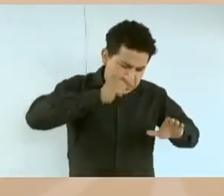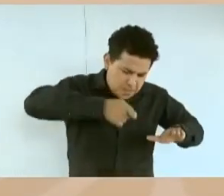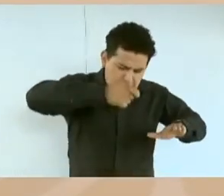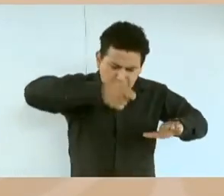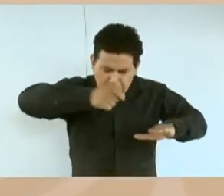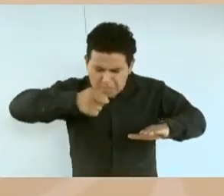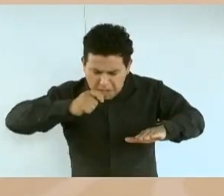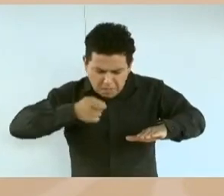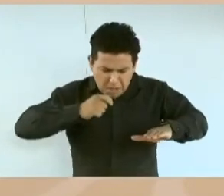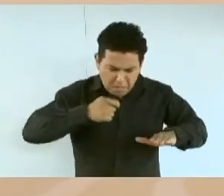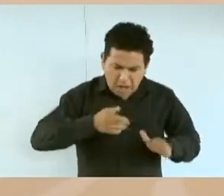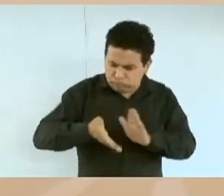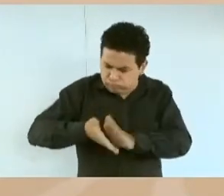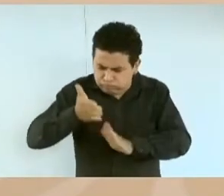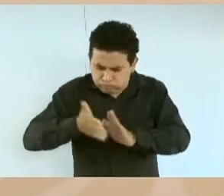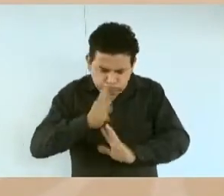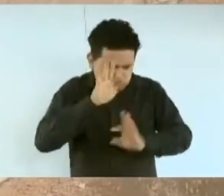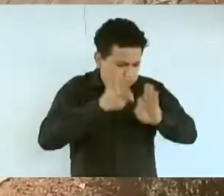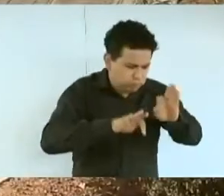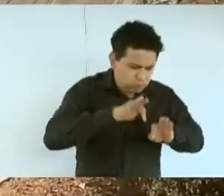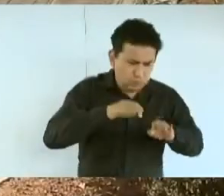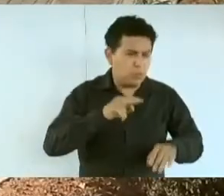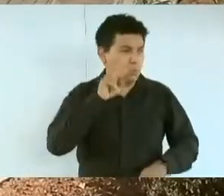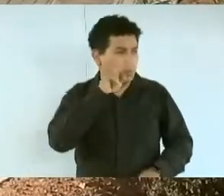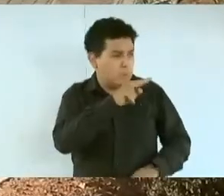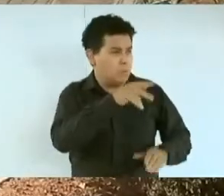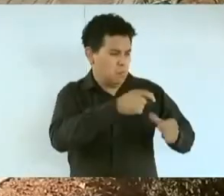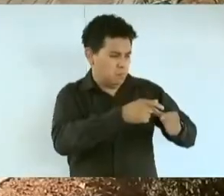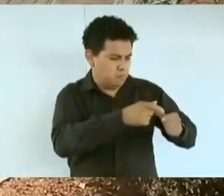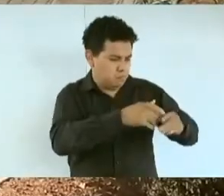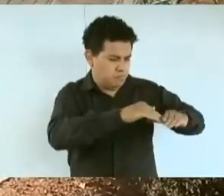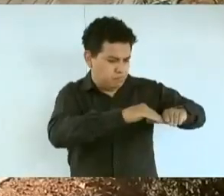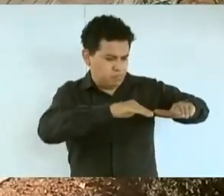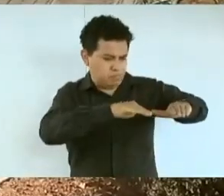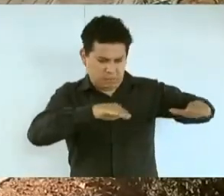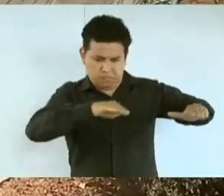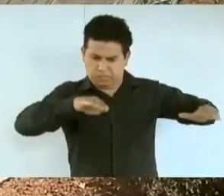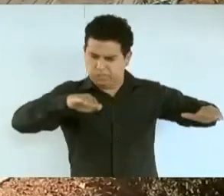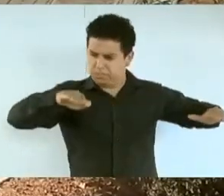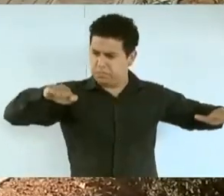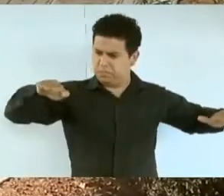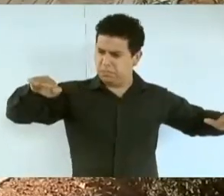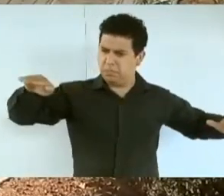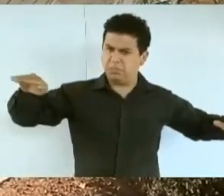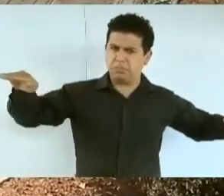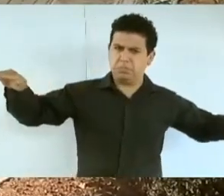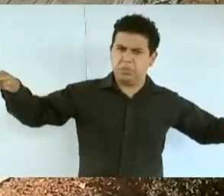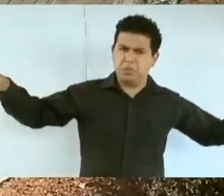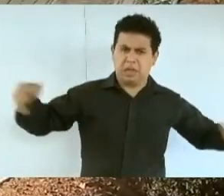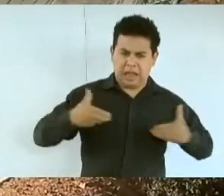el cómo van haciendo estos caminos